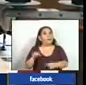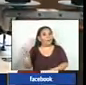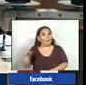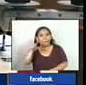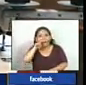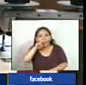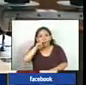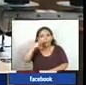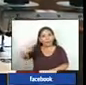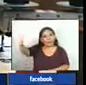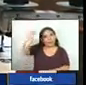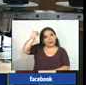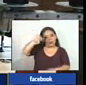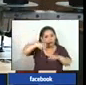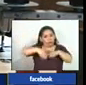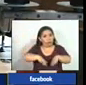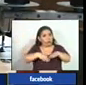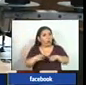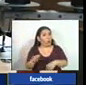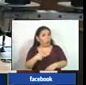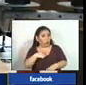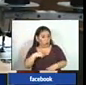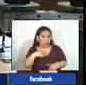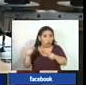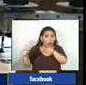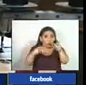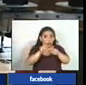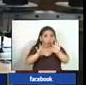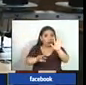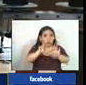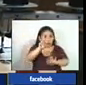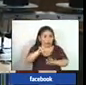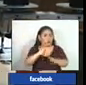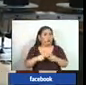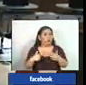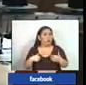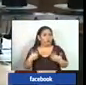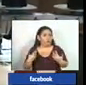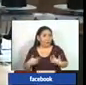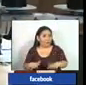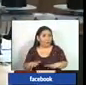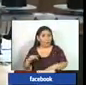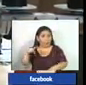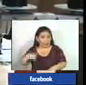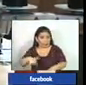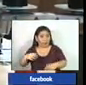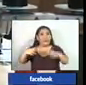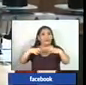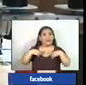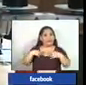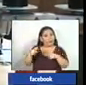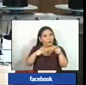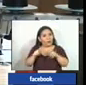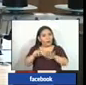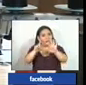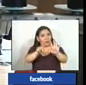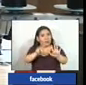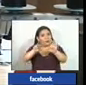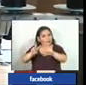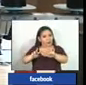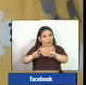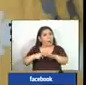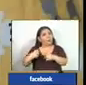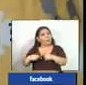este oficio a la edad de 12 años. Por eso yo tengo 67 años y 50 de